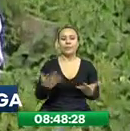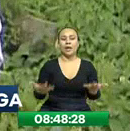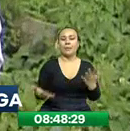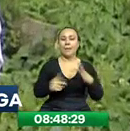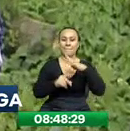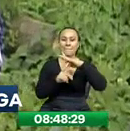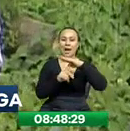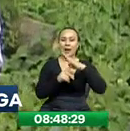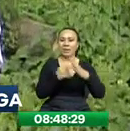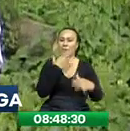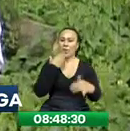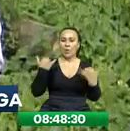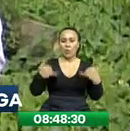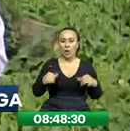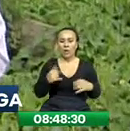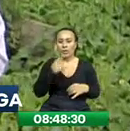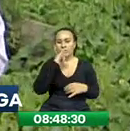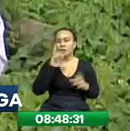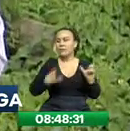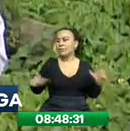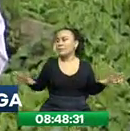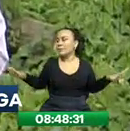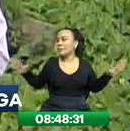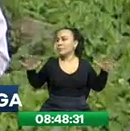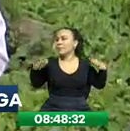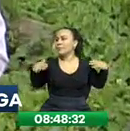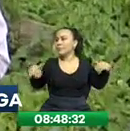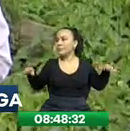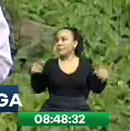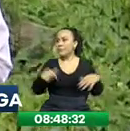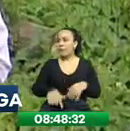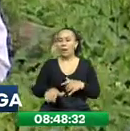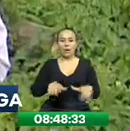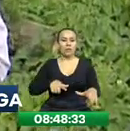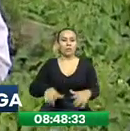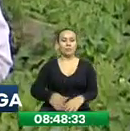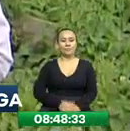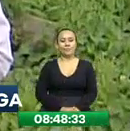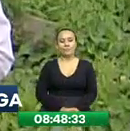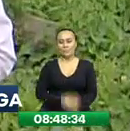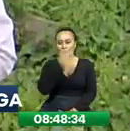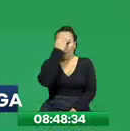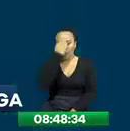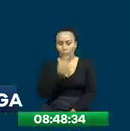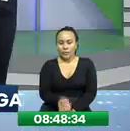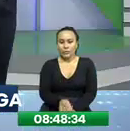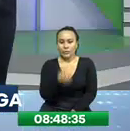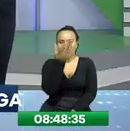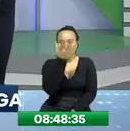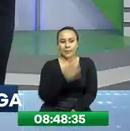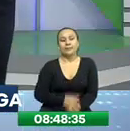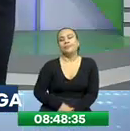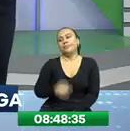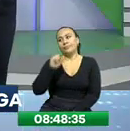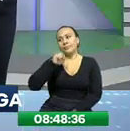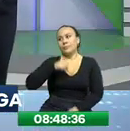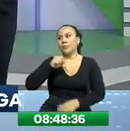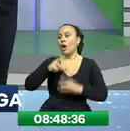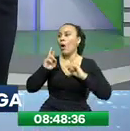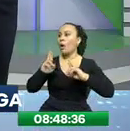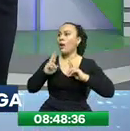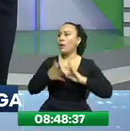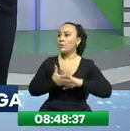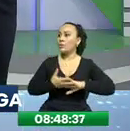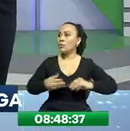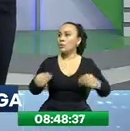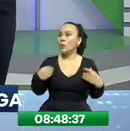área recreativa para los habitantes de ese populoso sector de la urbe porteña. Compañeros, buenos días. Claro que sí, ojalá pues haya una